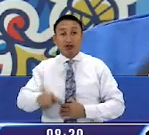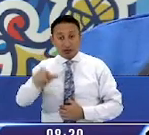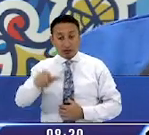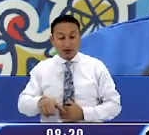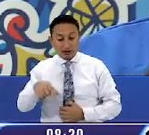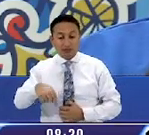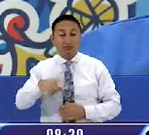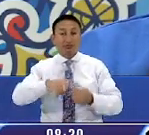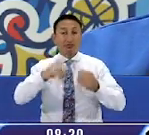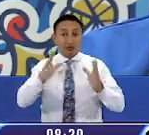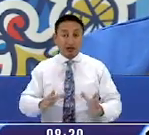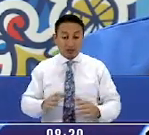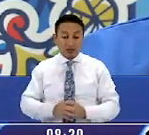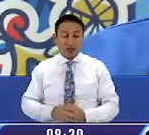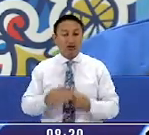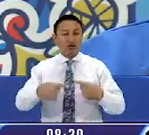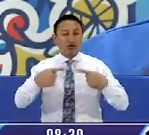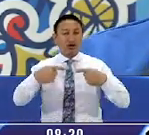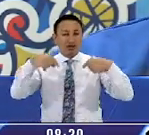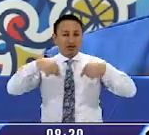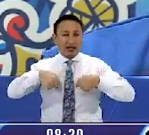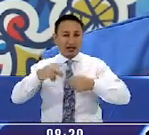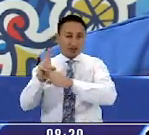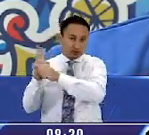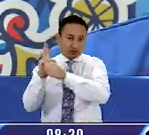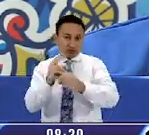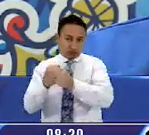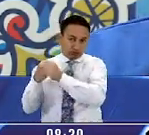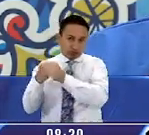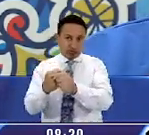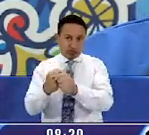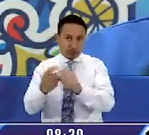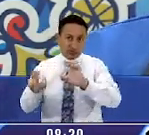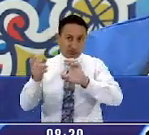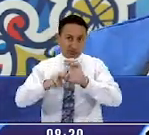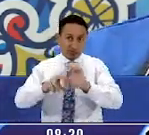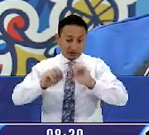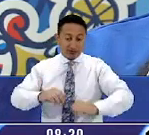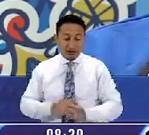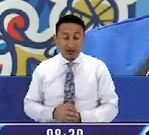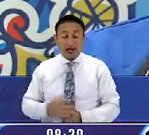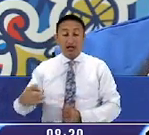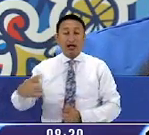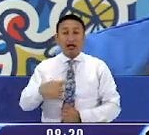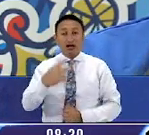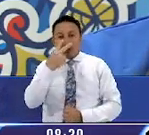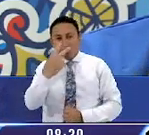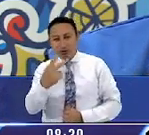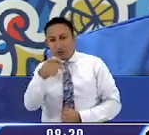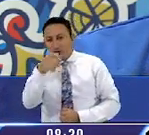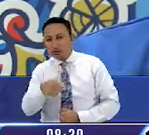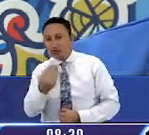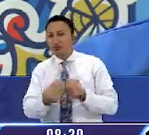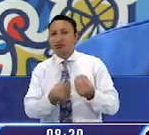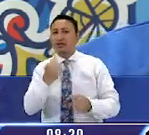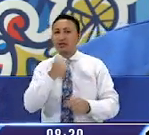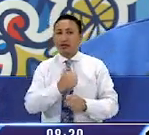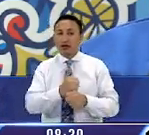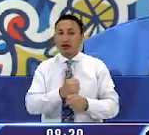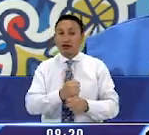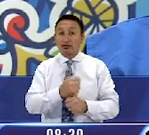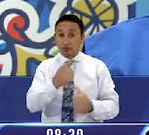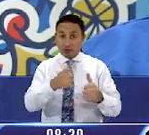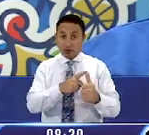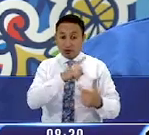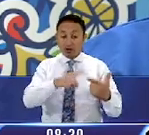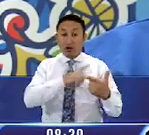pueblo quiteño, que día tras día circule en los medios de transporte, porque ellos nos van viendo como nuestro trabajo, y aparte de que